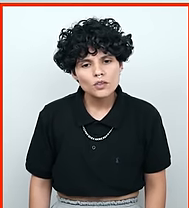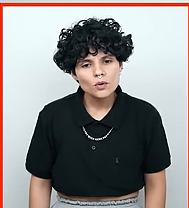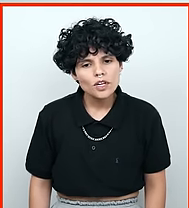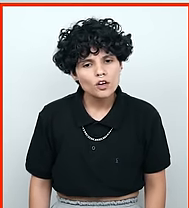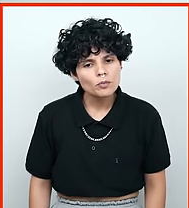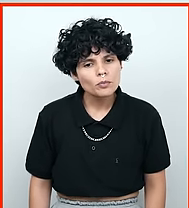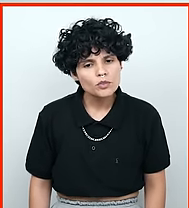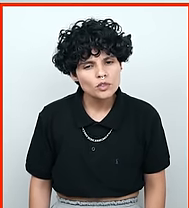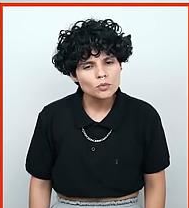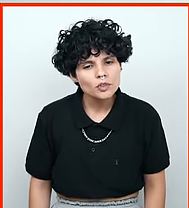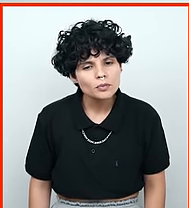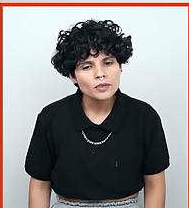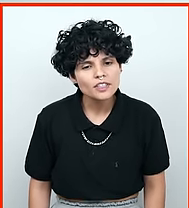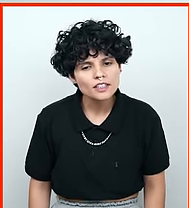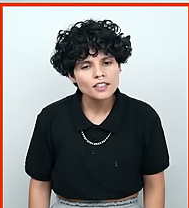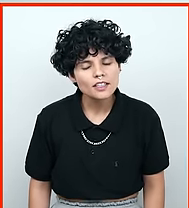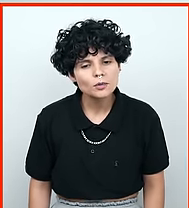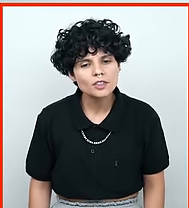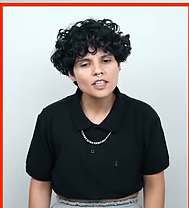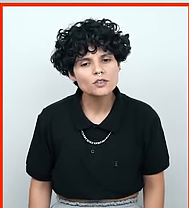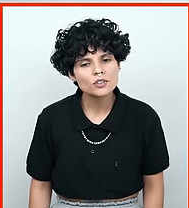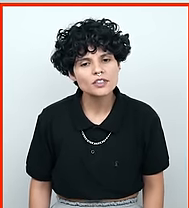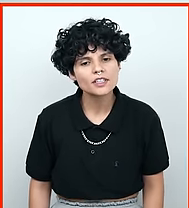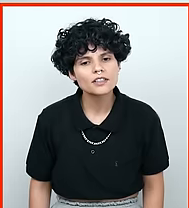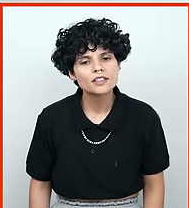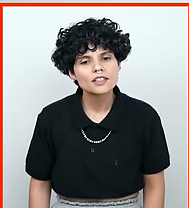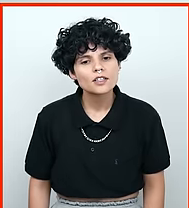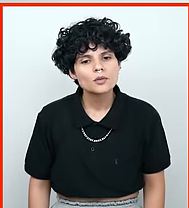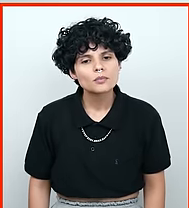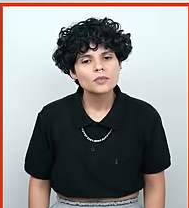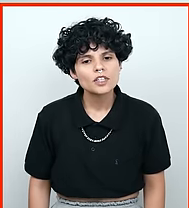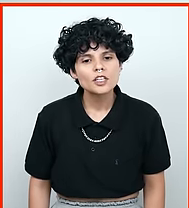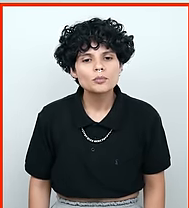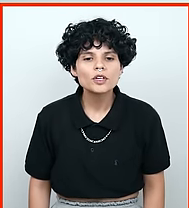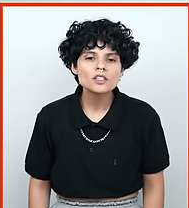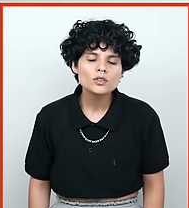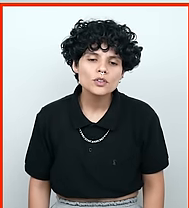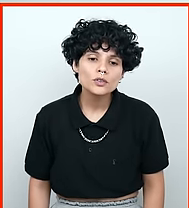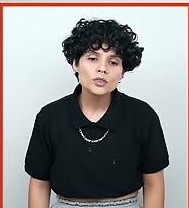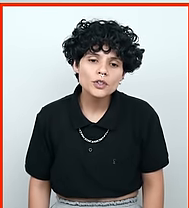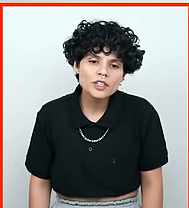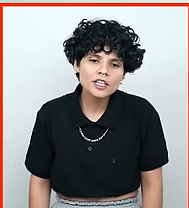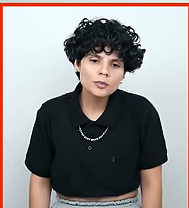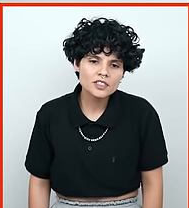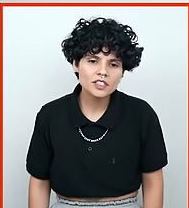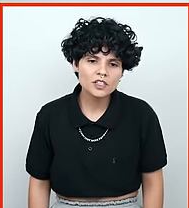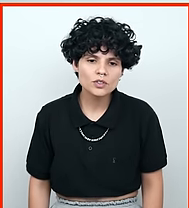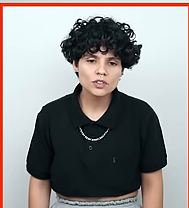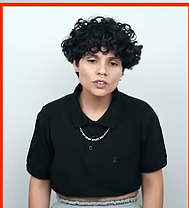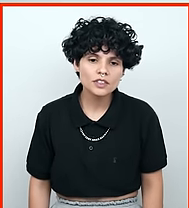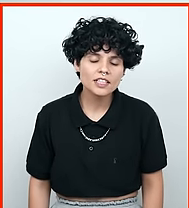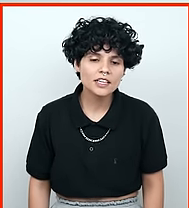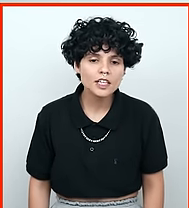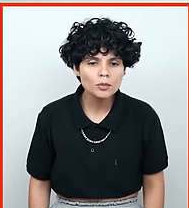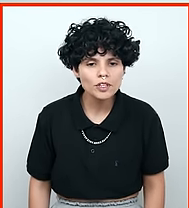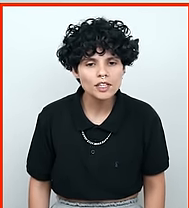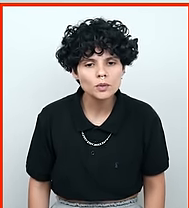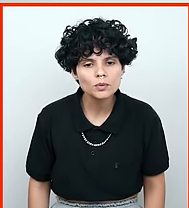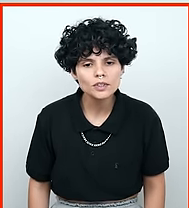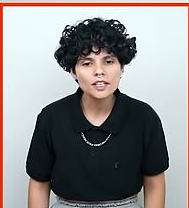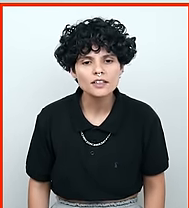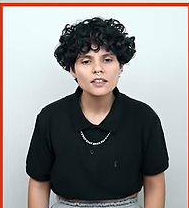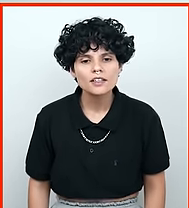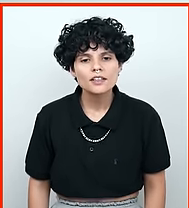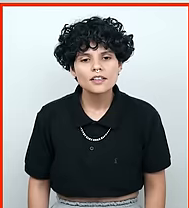Esto ha sido una conmoción muy importante en la comunidad sorda y por eso yo, en representación del equipo